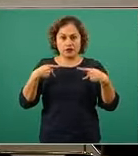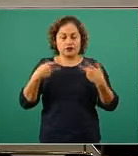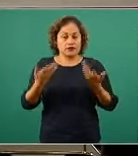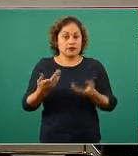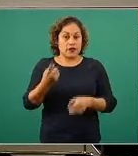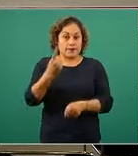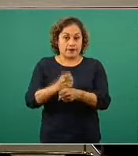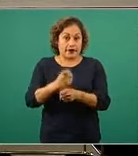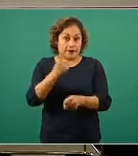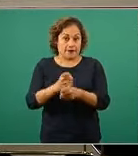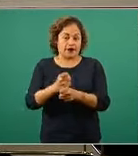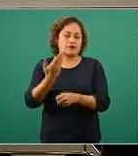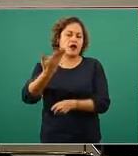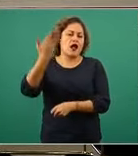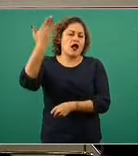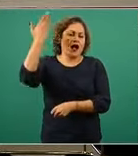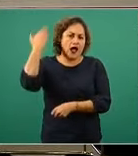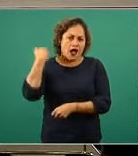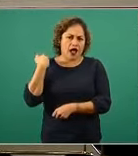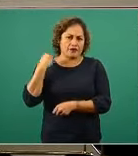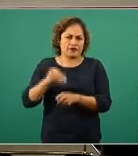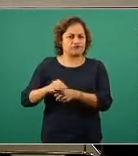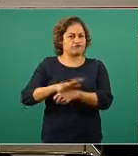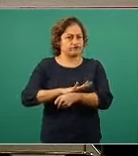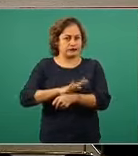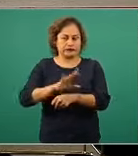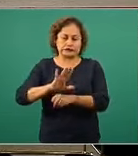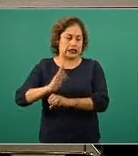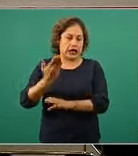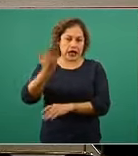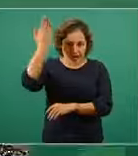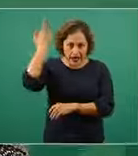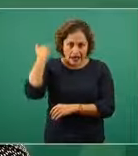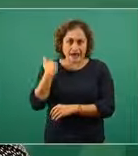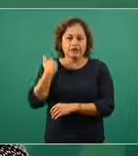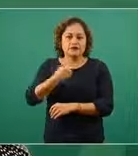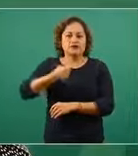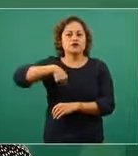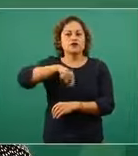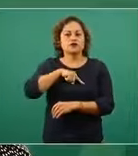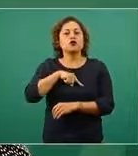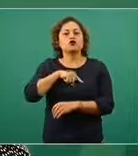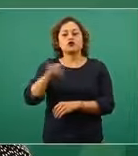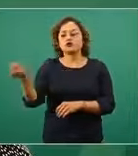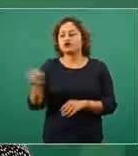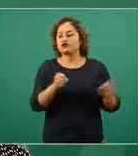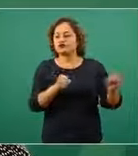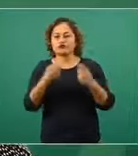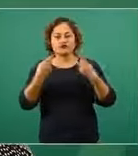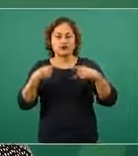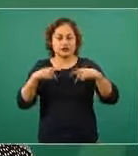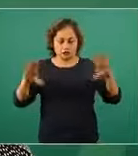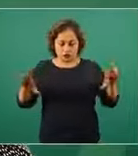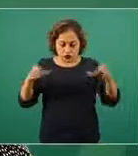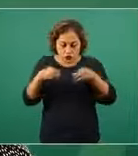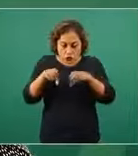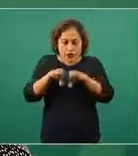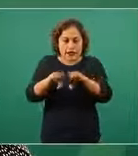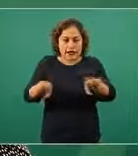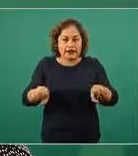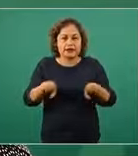a la pandemia, esto ya lo veníamos haciendo, tuvimos que generar grupos de trabajo al interior de la Secretaría